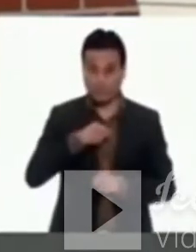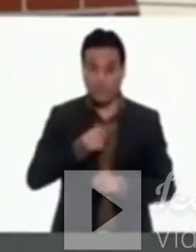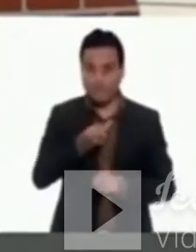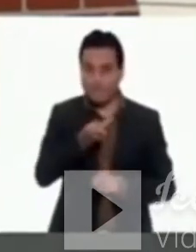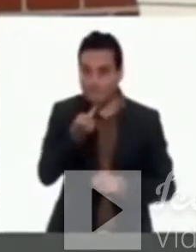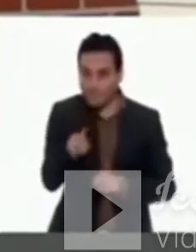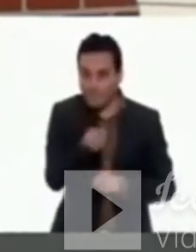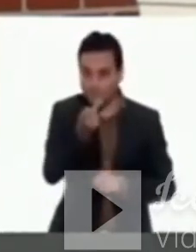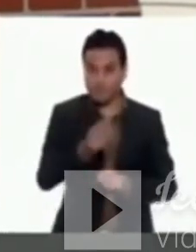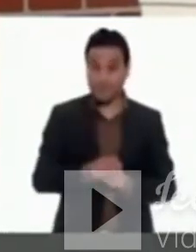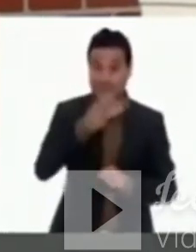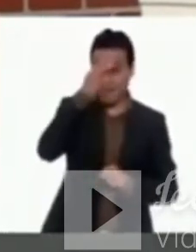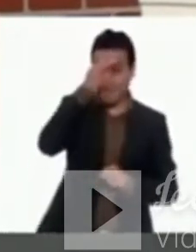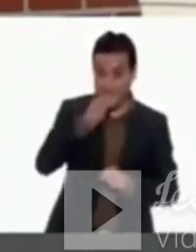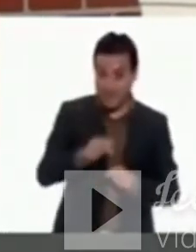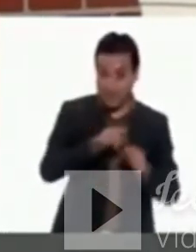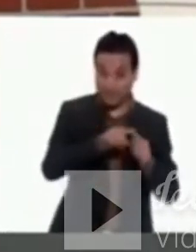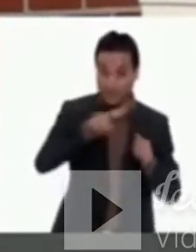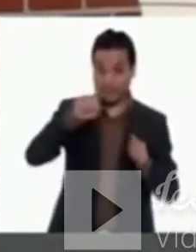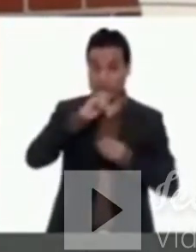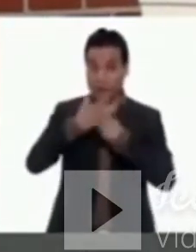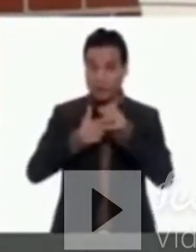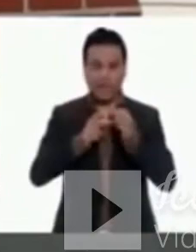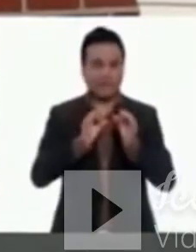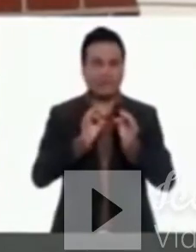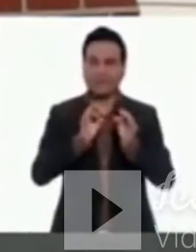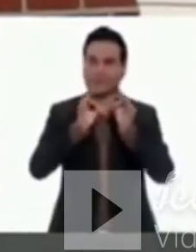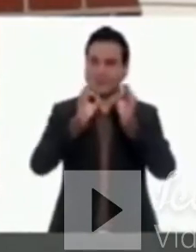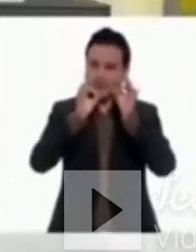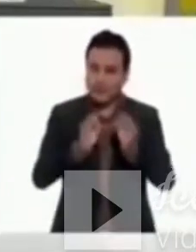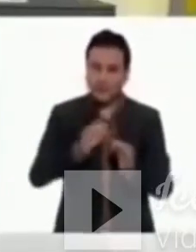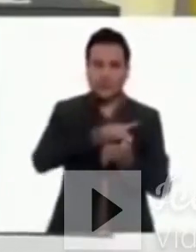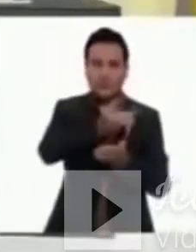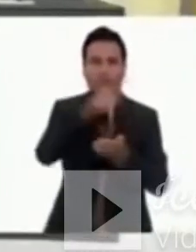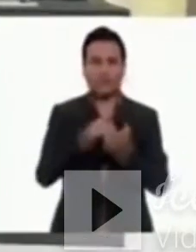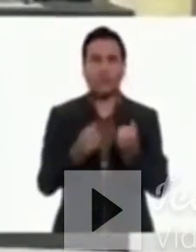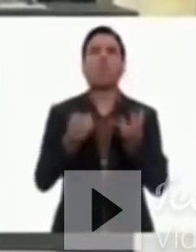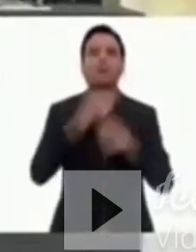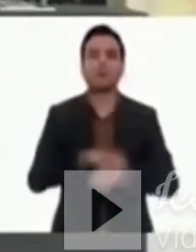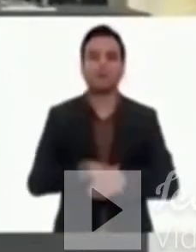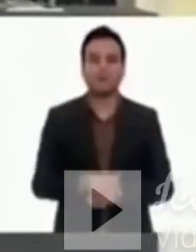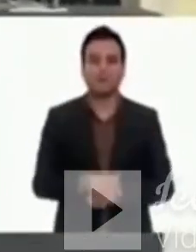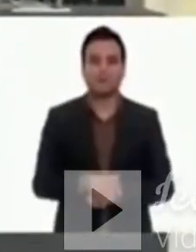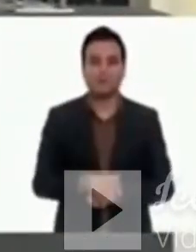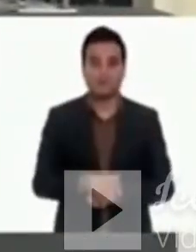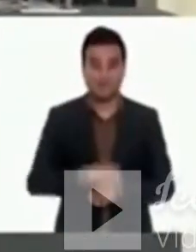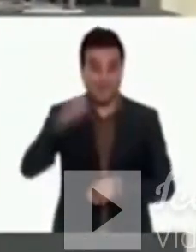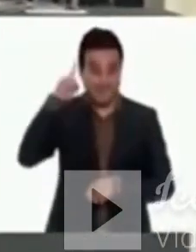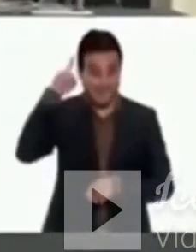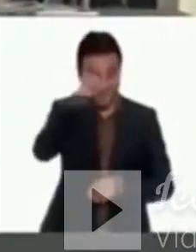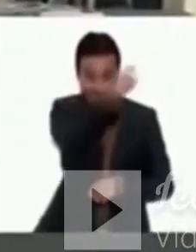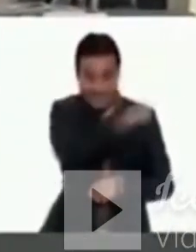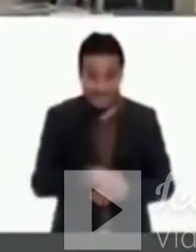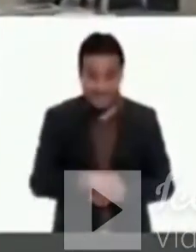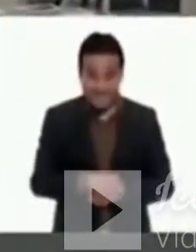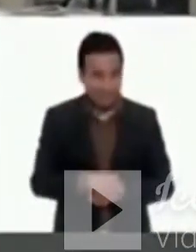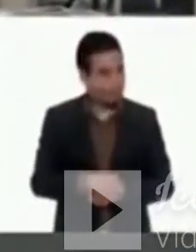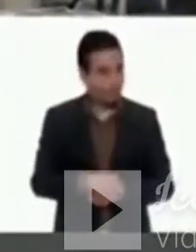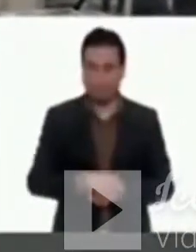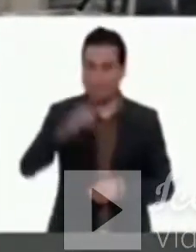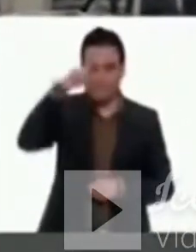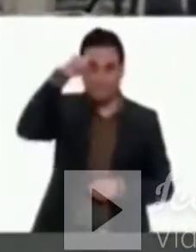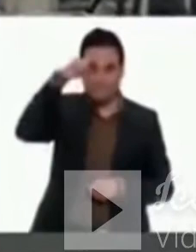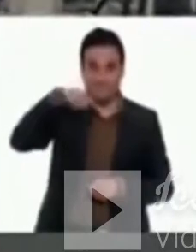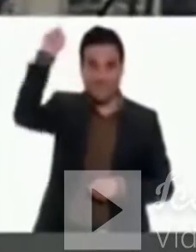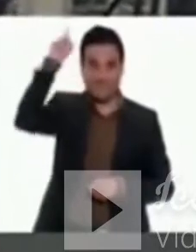es la distancia entre estos dos puntos real? Ah, ya no es tan fácil, ¿verdad? Pues, ¿qué creen? Sí que